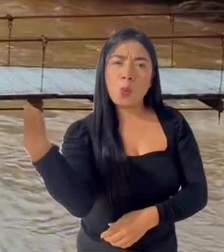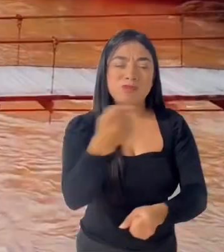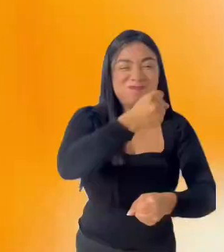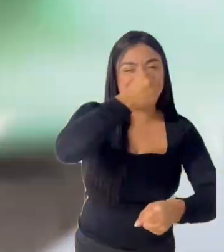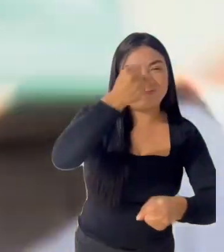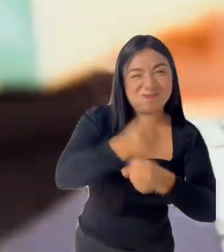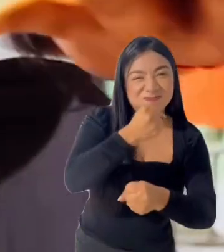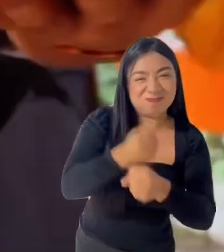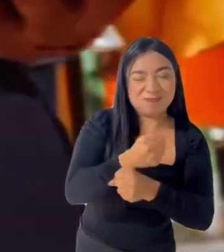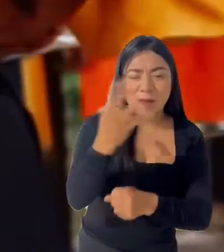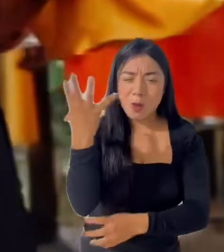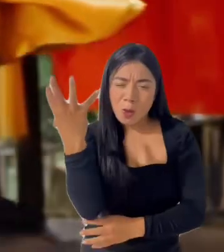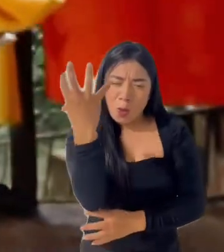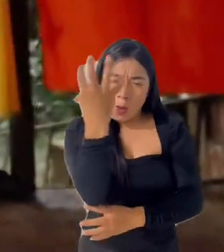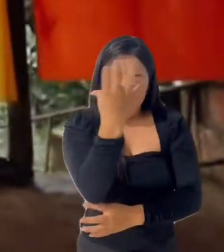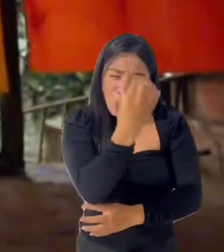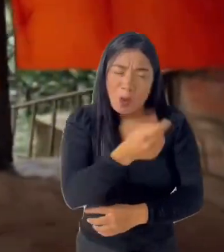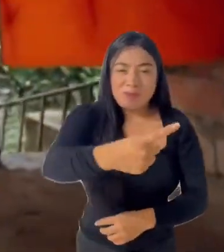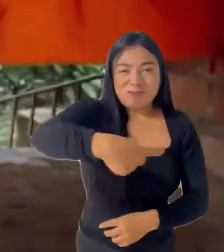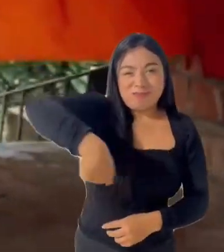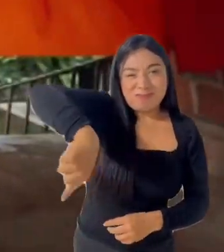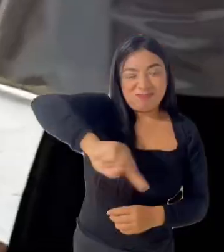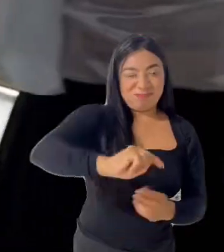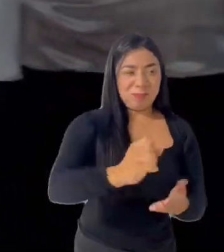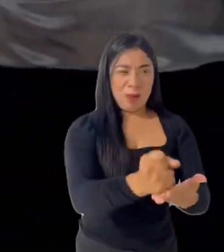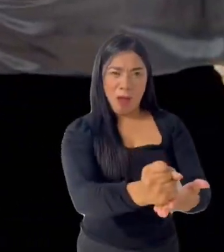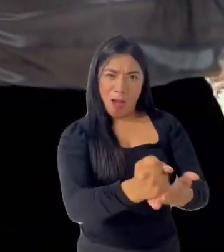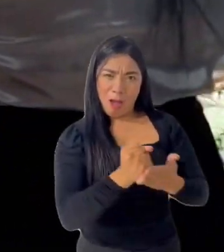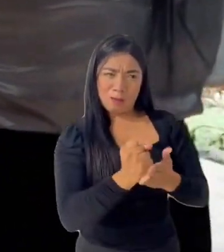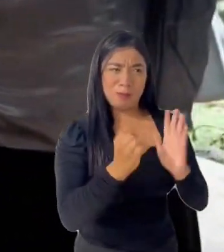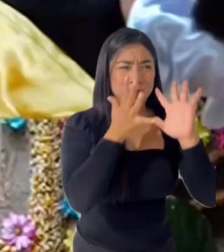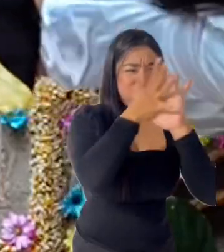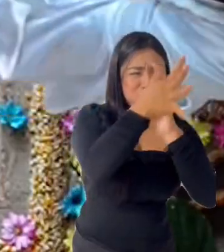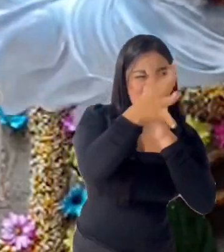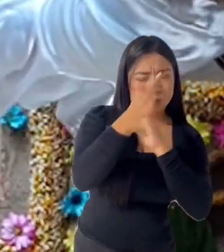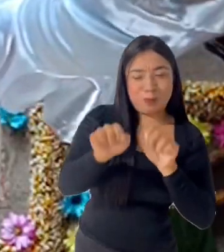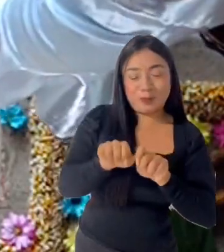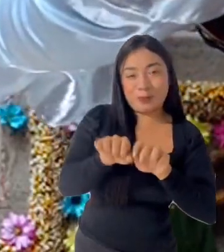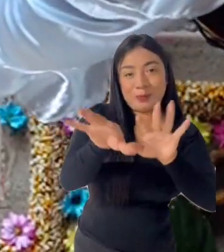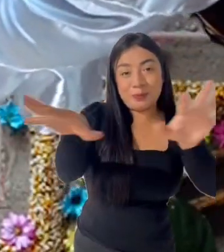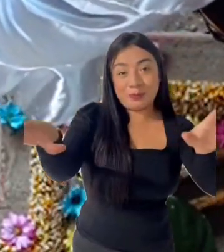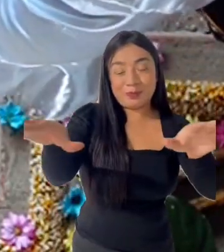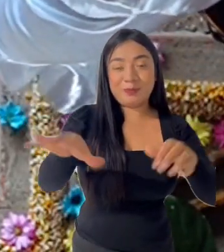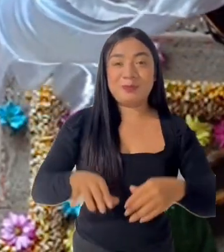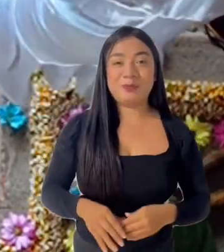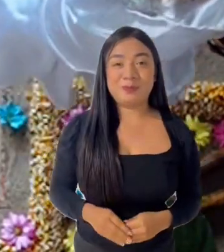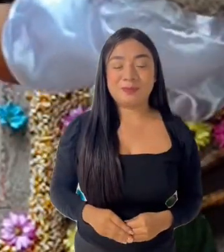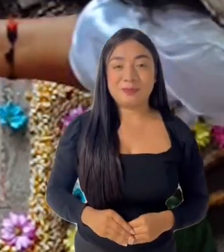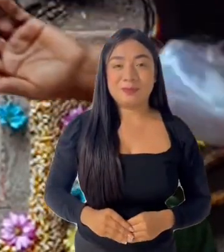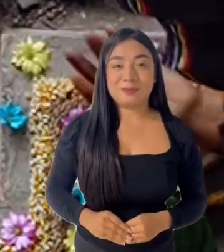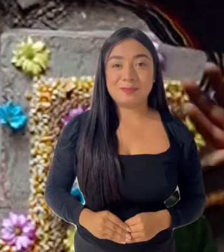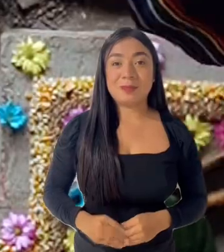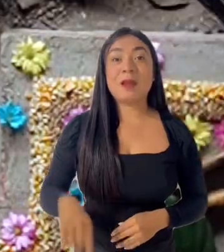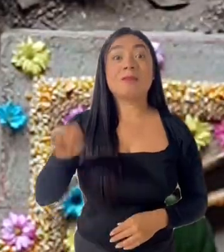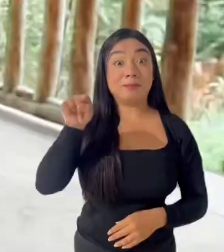beneficio colectivo. Entre más amplio sea el beneficio, más difundidas serán esas historias.